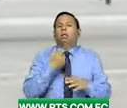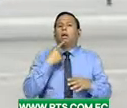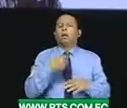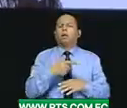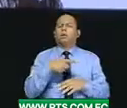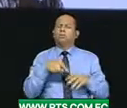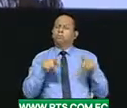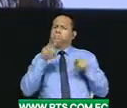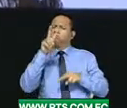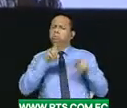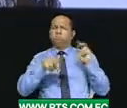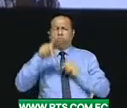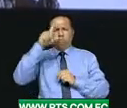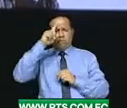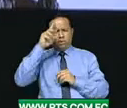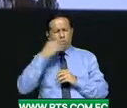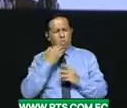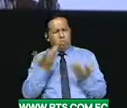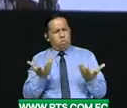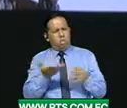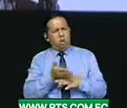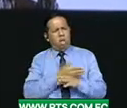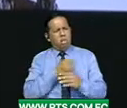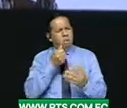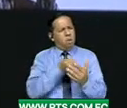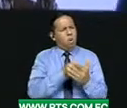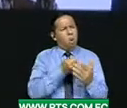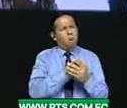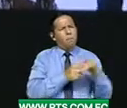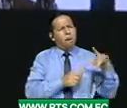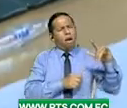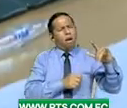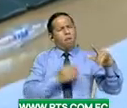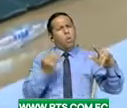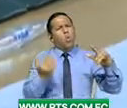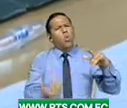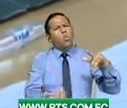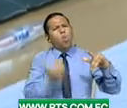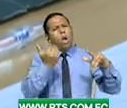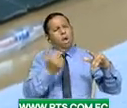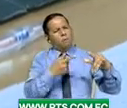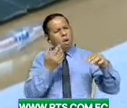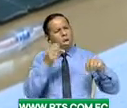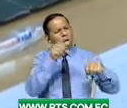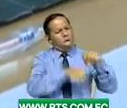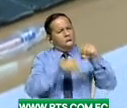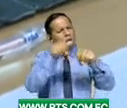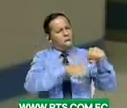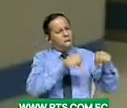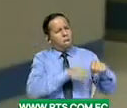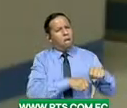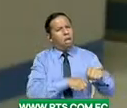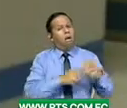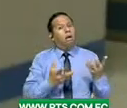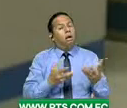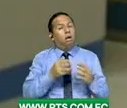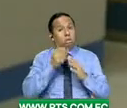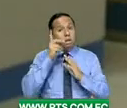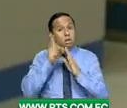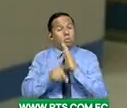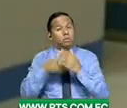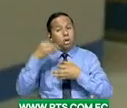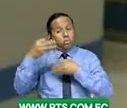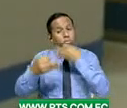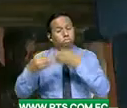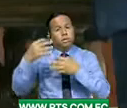aquel en donde la Fiscalía General del Estado realizó sus investigaciones, siendo solo hace 3 días que inició la etapa preparatoria de juicio, es